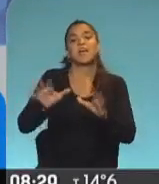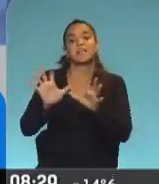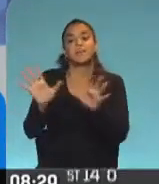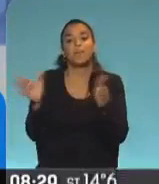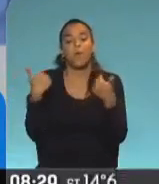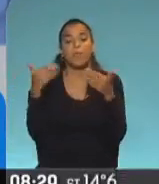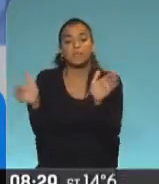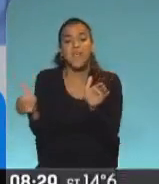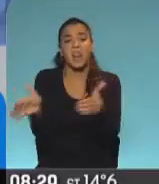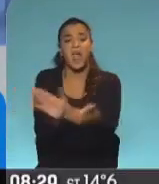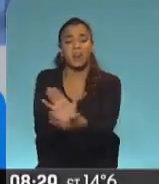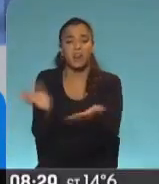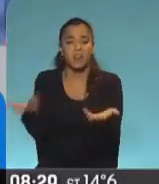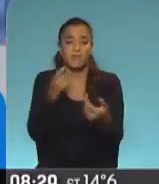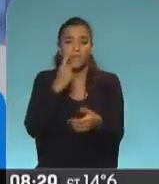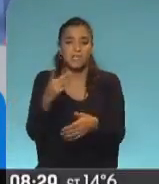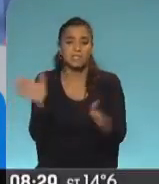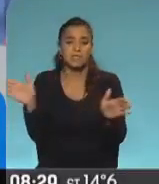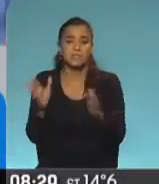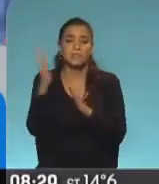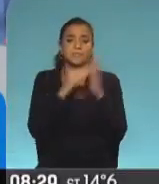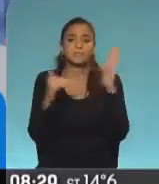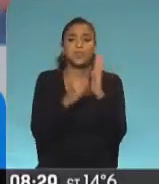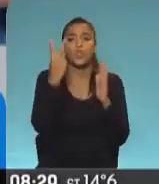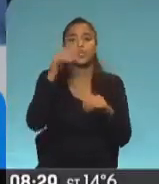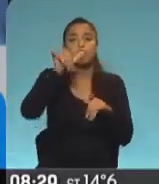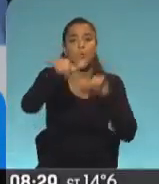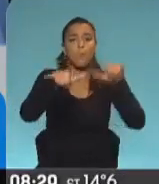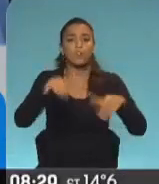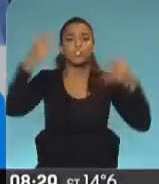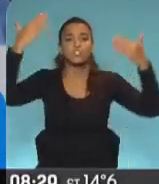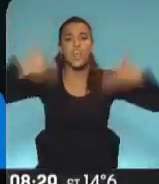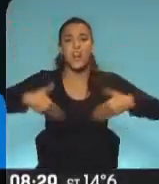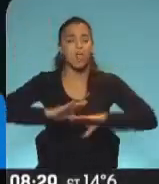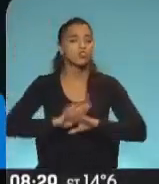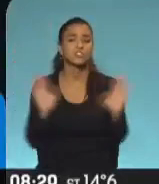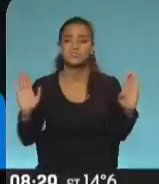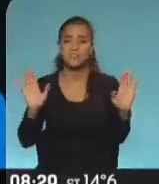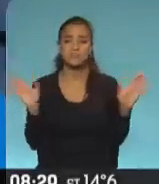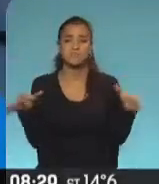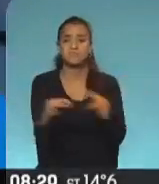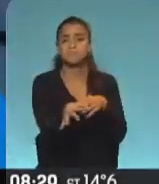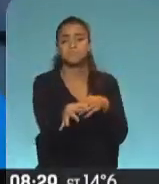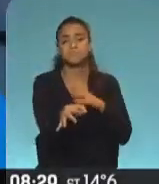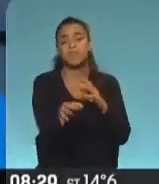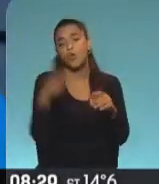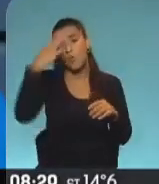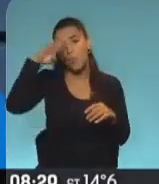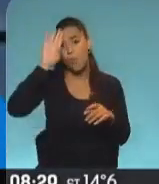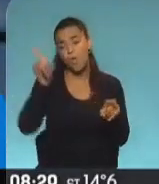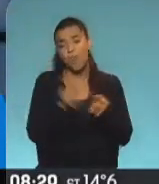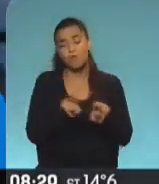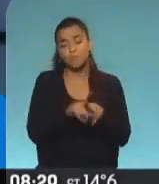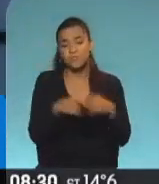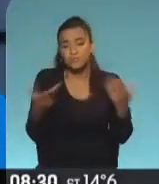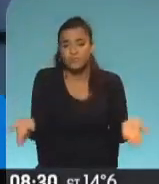cerrar sus fronteras de manera muy fácil. Nueva Zelanda cerrás dos aeropuertos y aislaste el país, claro. En Cuba lo mismo, en otros